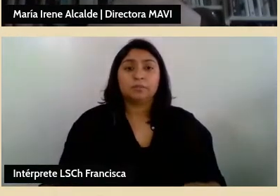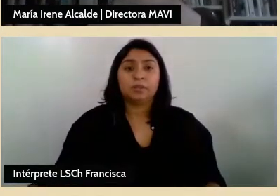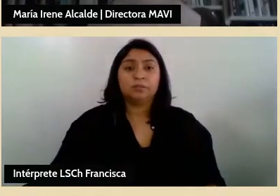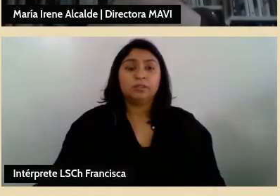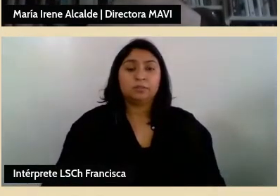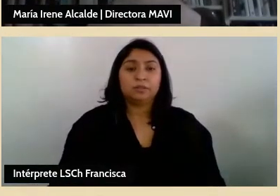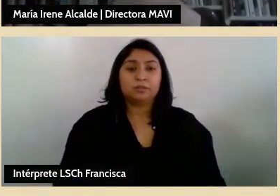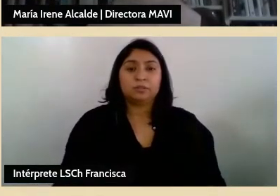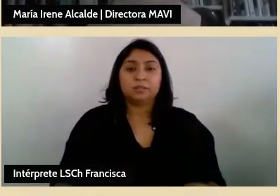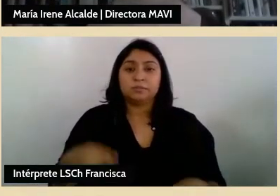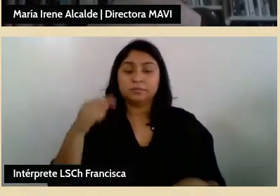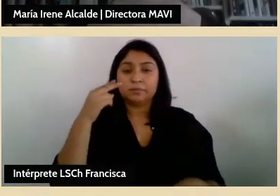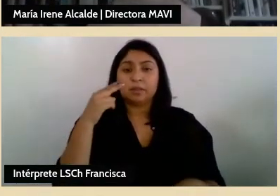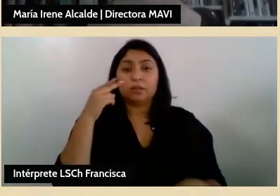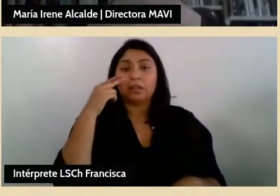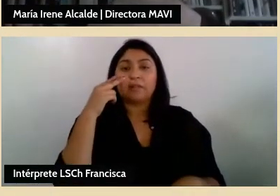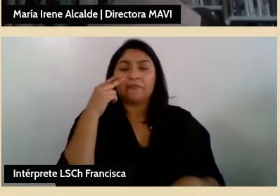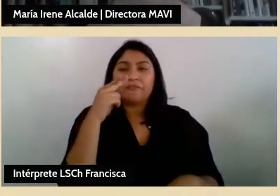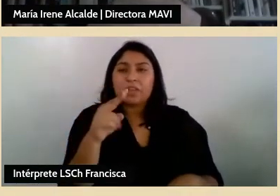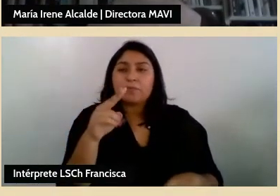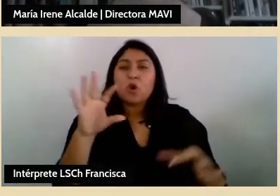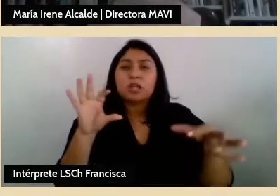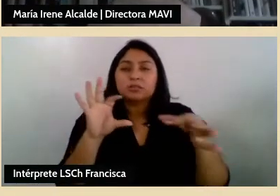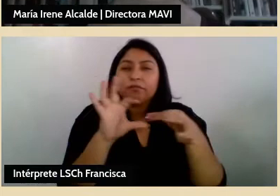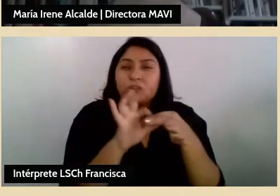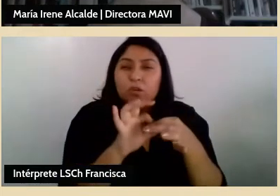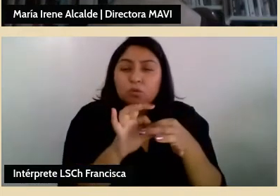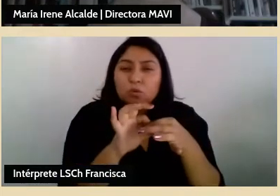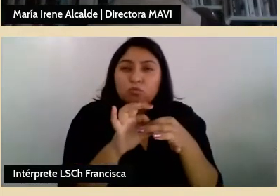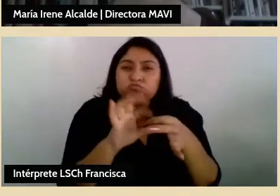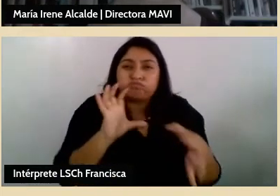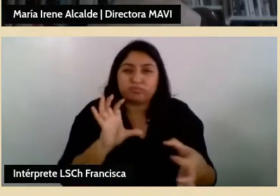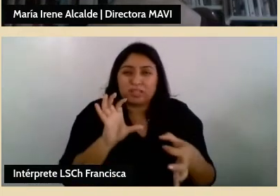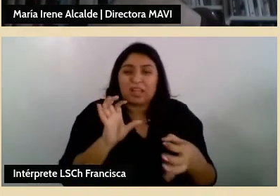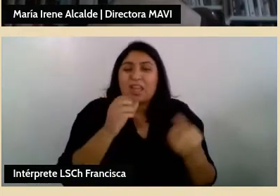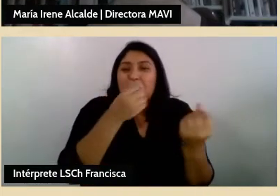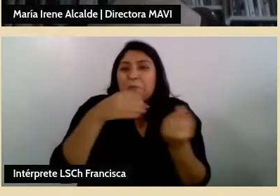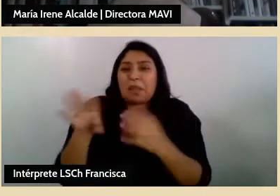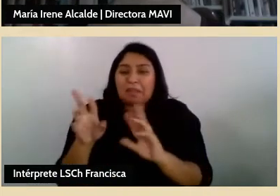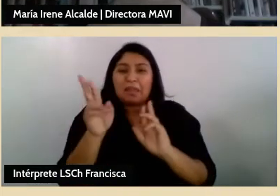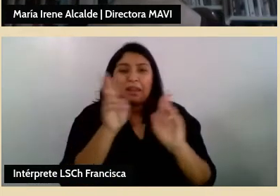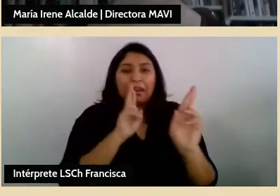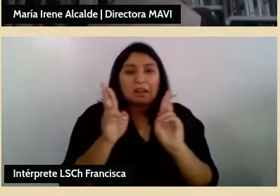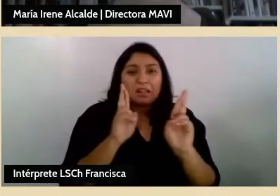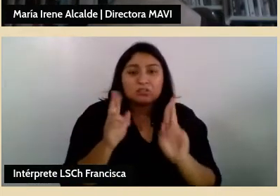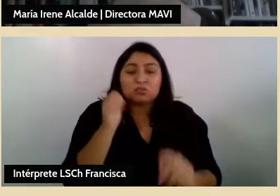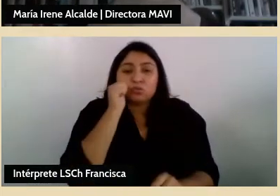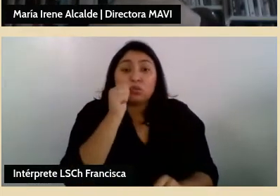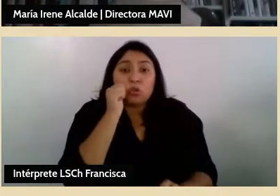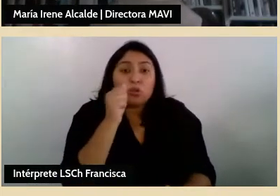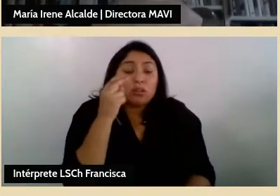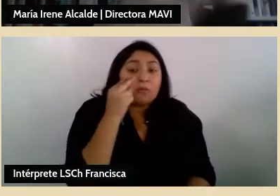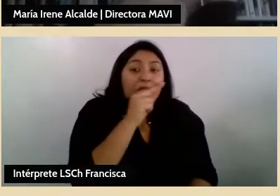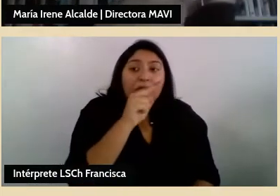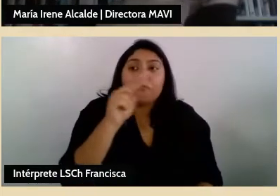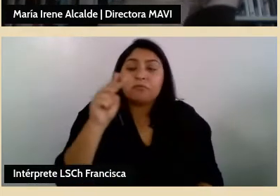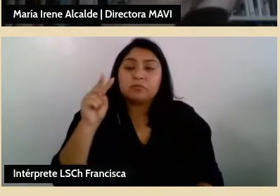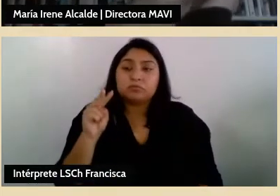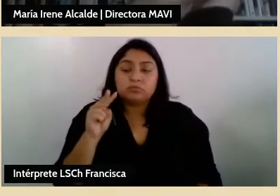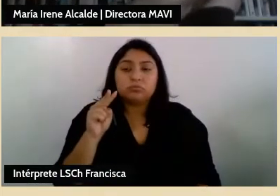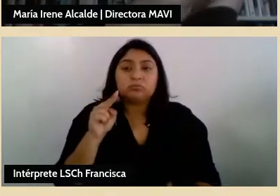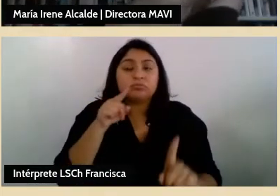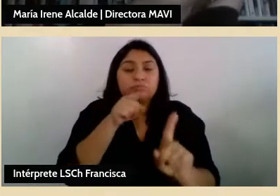cortar ese vínculo, ese nexo, y también perder esa relación cotidiana entre el